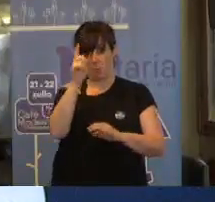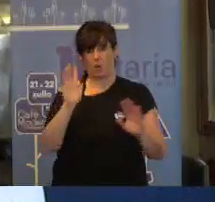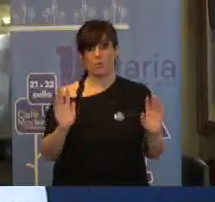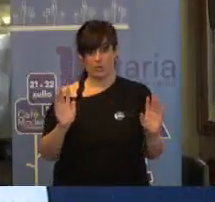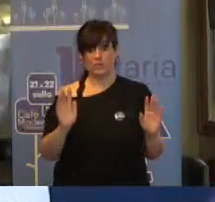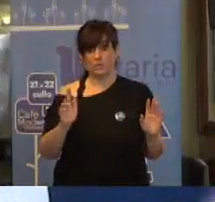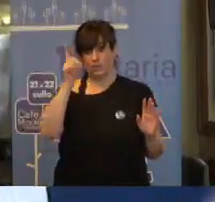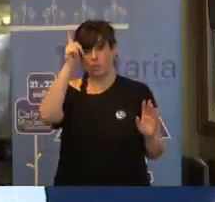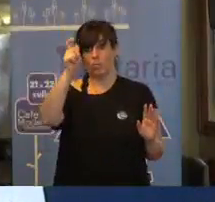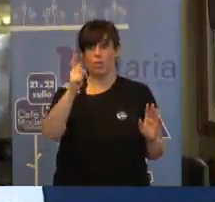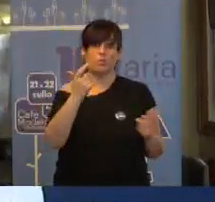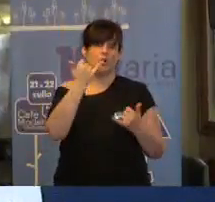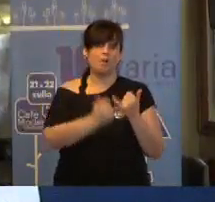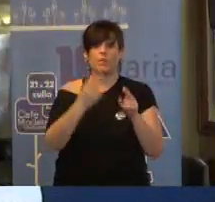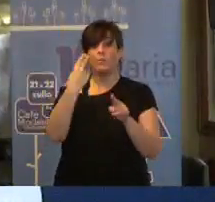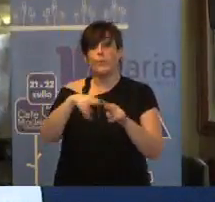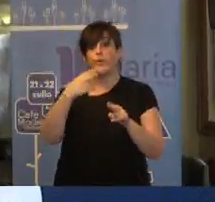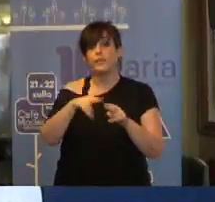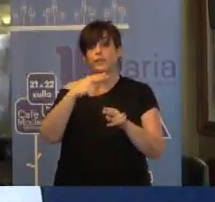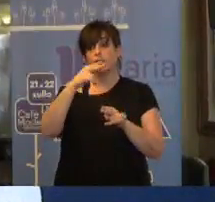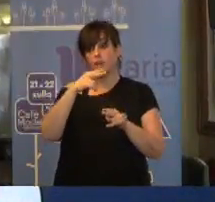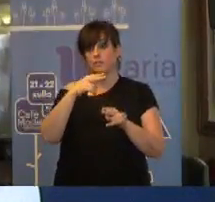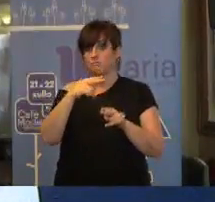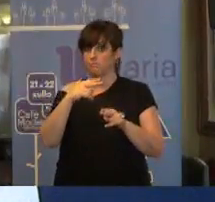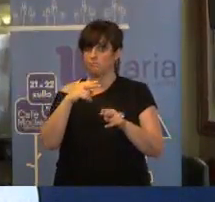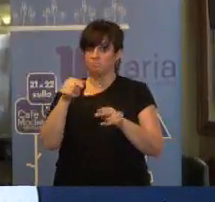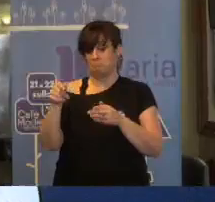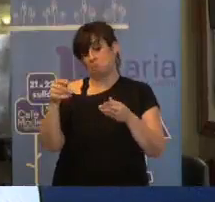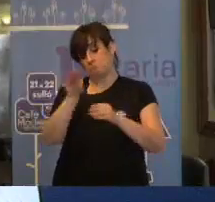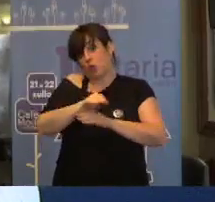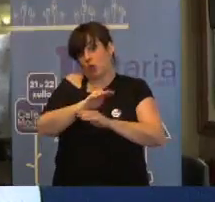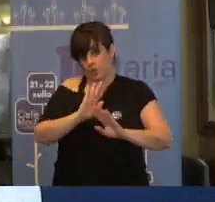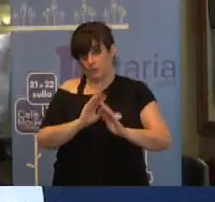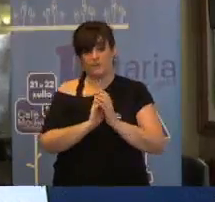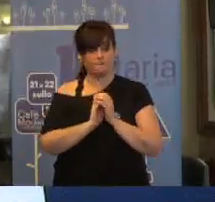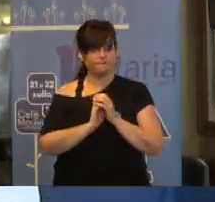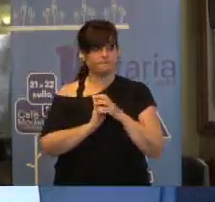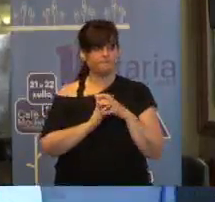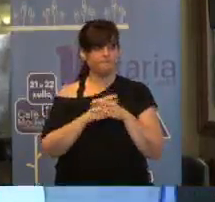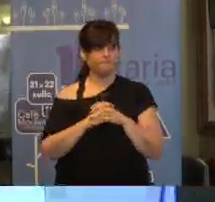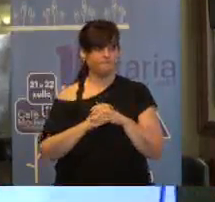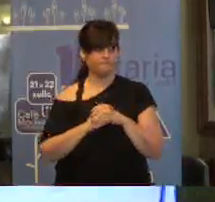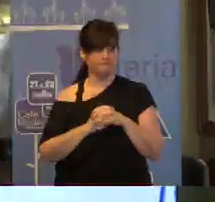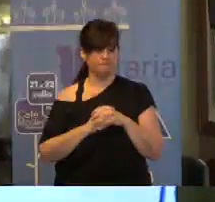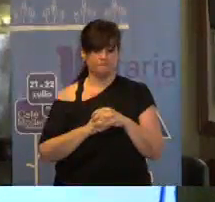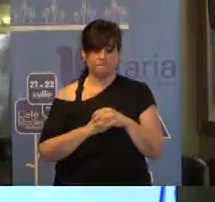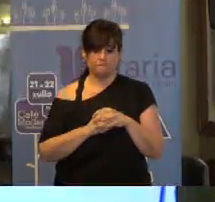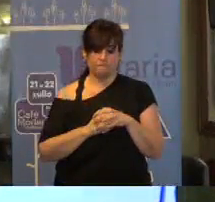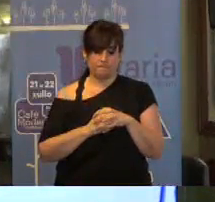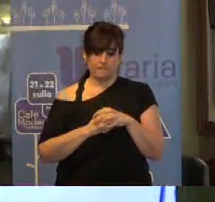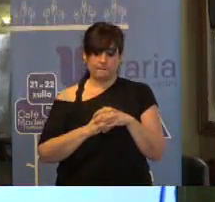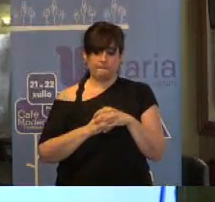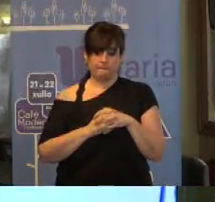políticas que se están facendo moi posiblemente irían nesa dirección. Formulamos ideas de